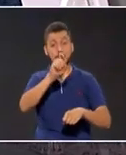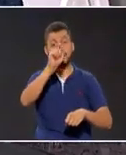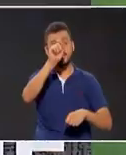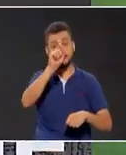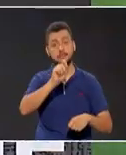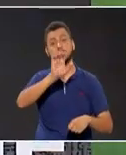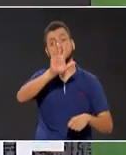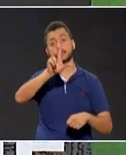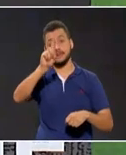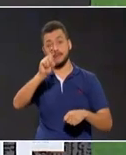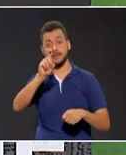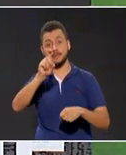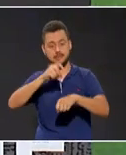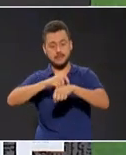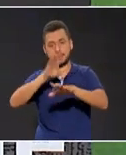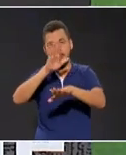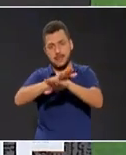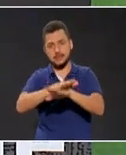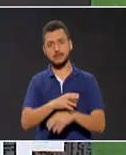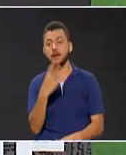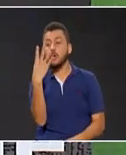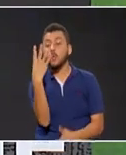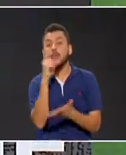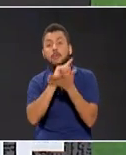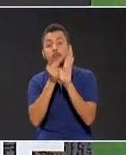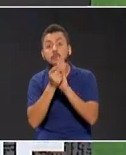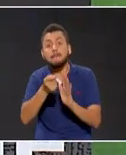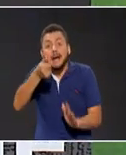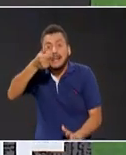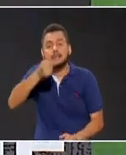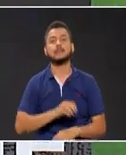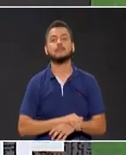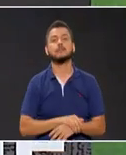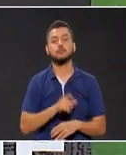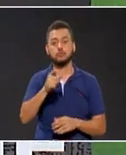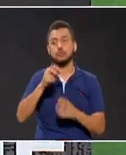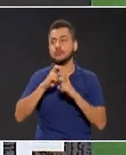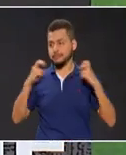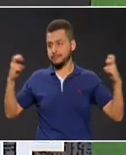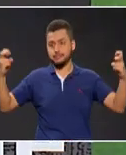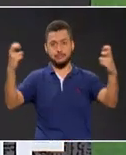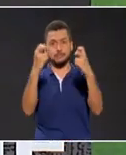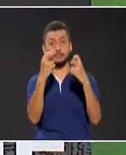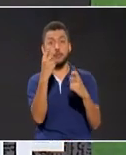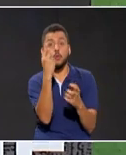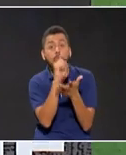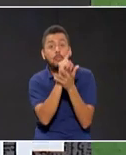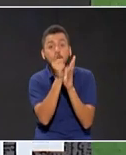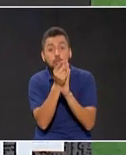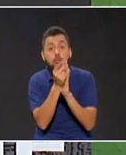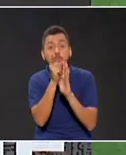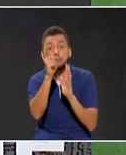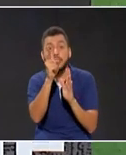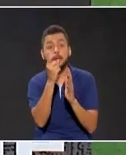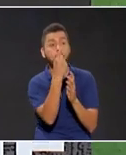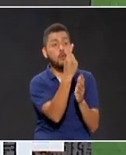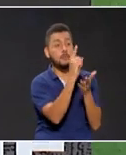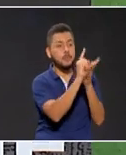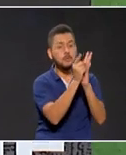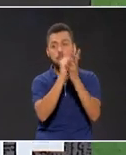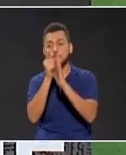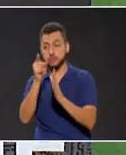6:56. Tenemos exactamente eso, 4 minutos de este bloque para que cada uno en un minuto le diga lo que quiera a los